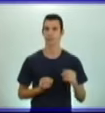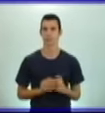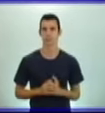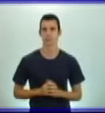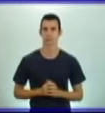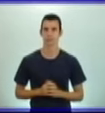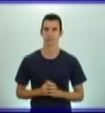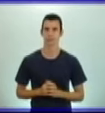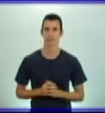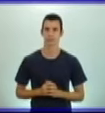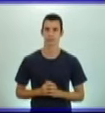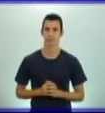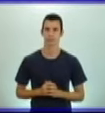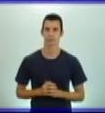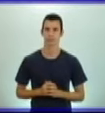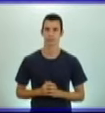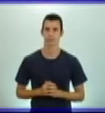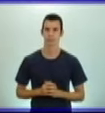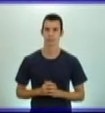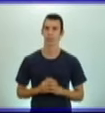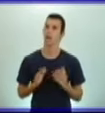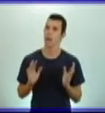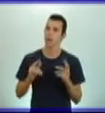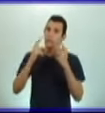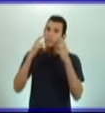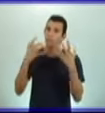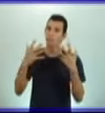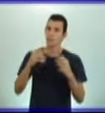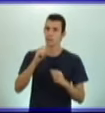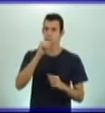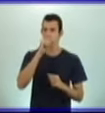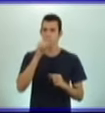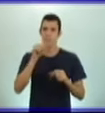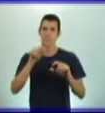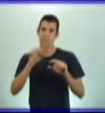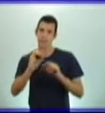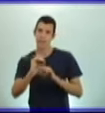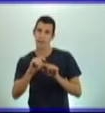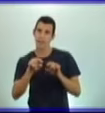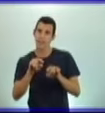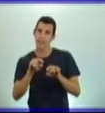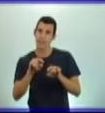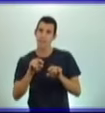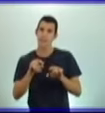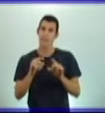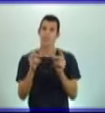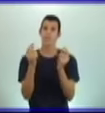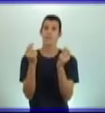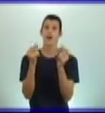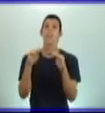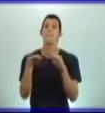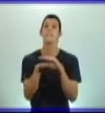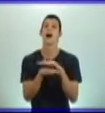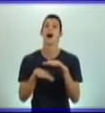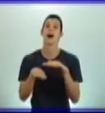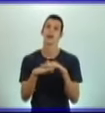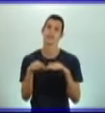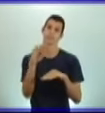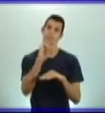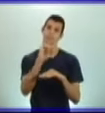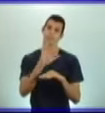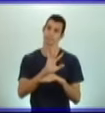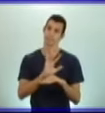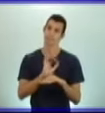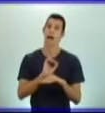1. Pero también, ¿qué obtenemos con ese punto c? Ah, tenemos entonces que ese es el menor valor que va a tomar la función, o sea,